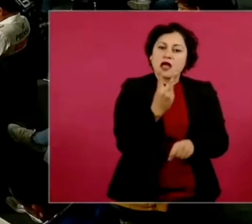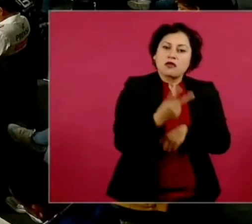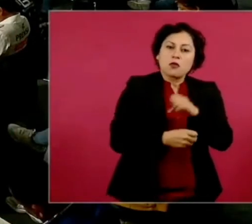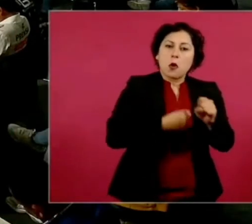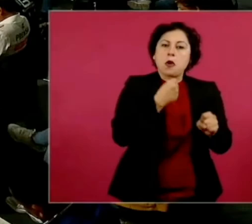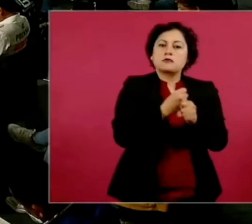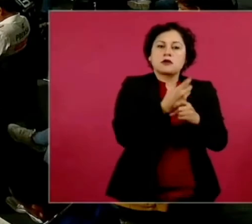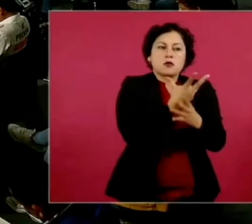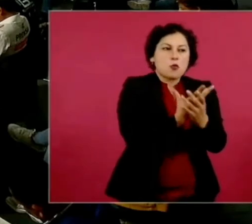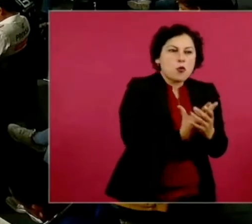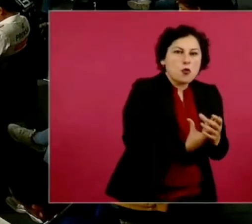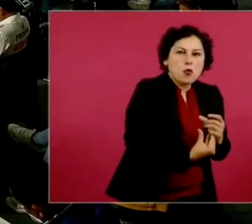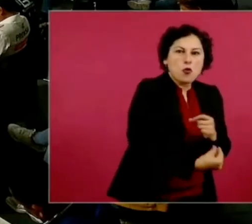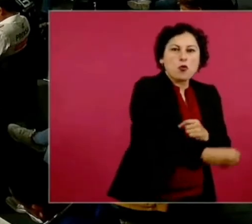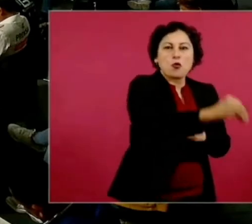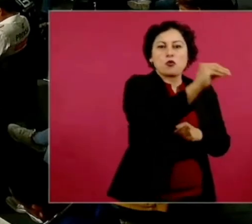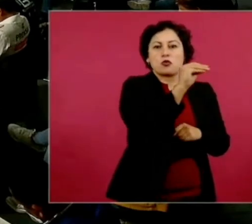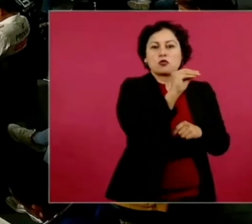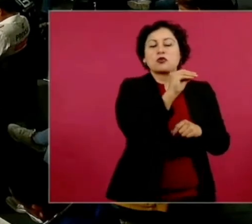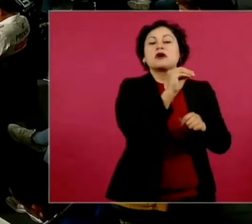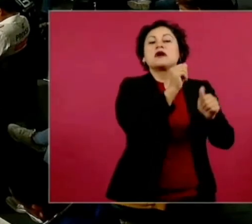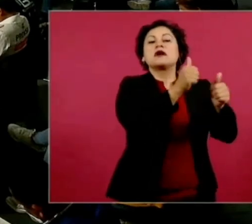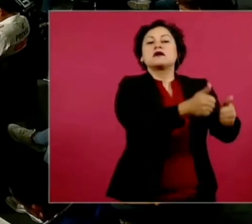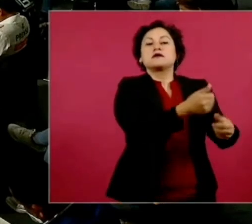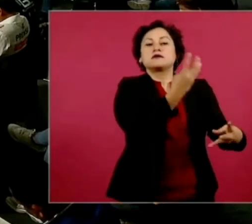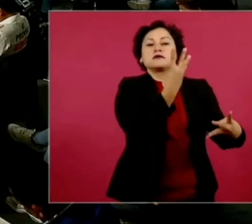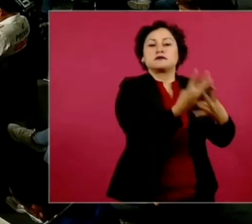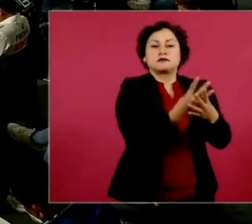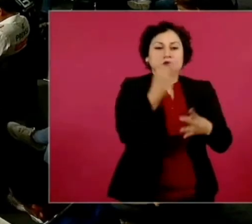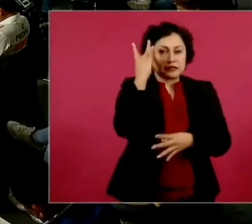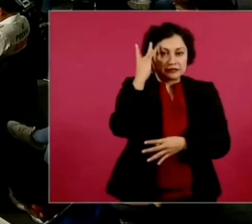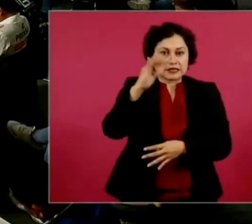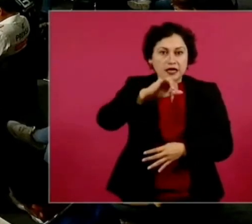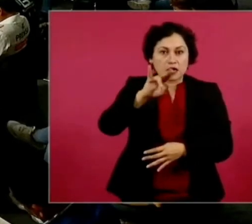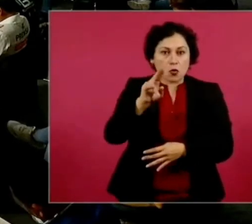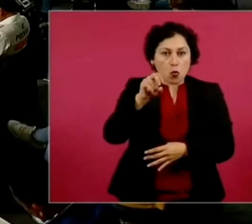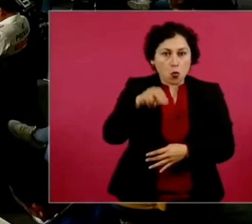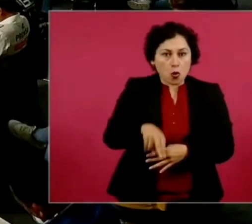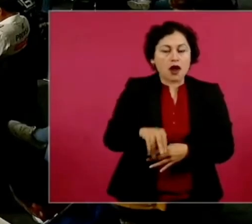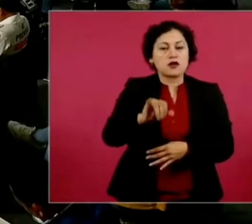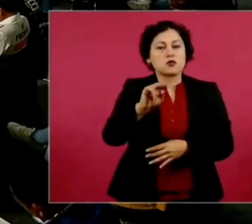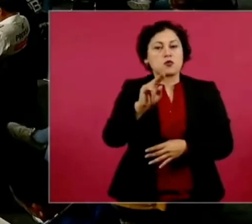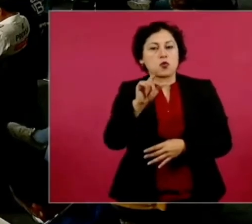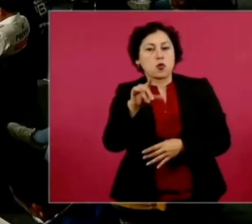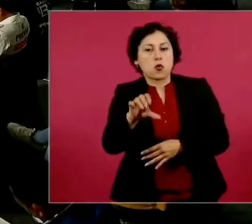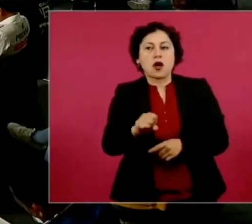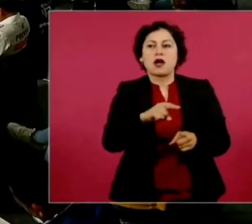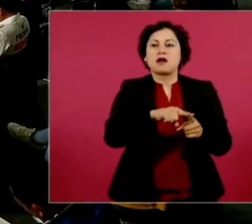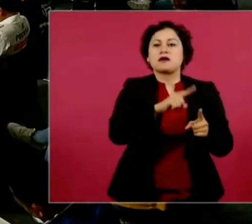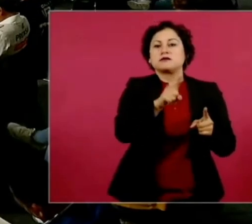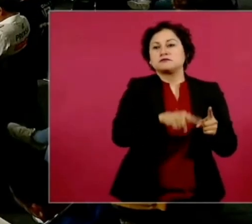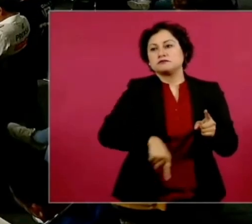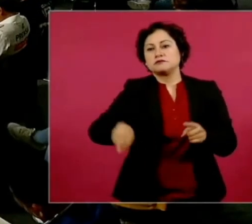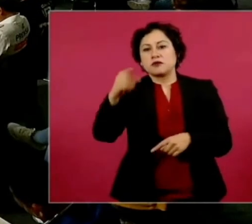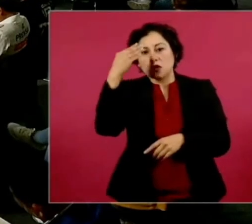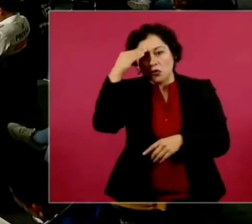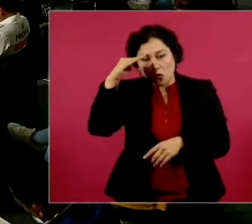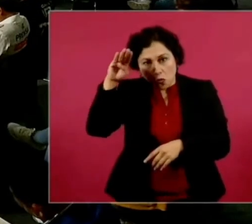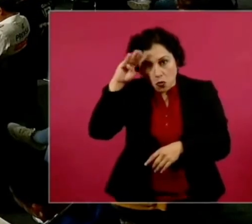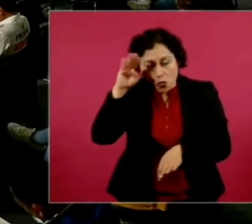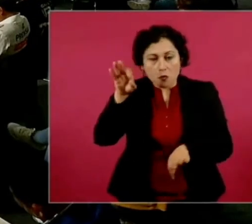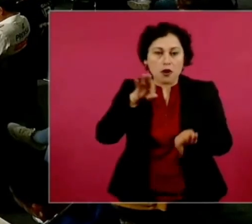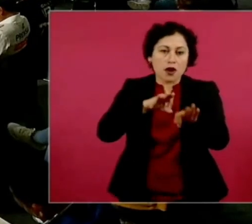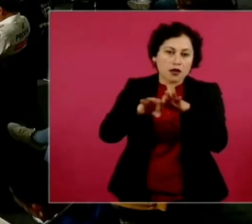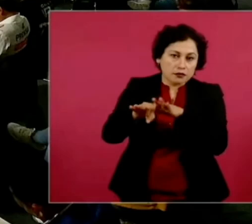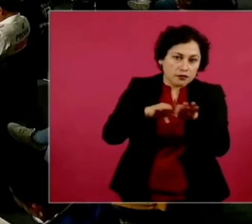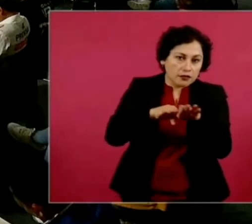Estuvo preso en San Juan de Ulúa, fue desterrado a Cuba, trabajó en una fábrica de puros en La Habana, viajó desde